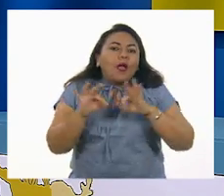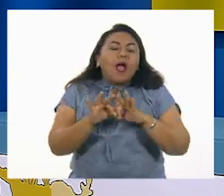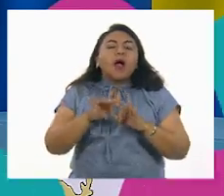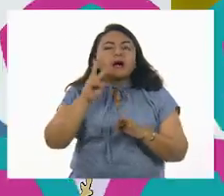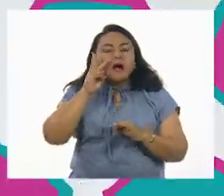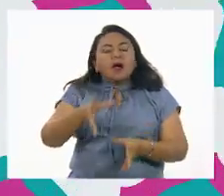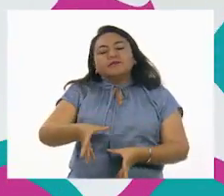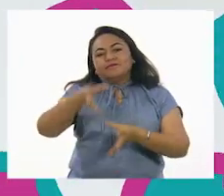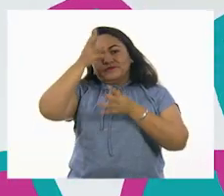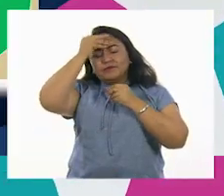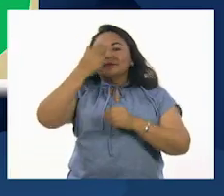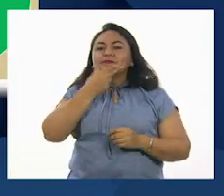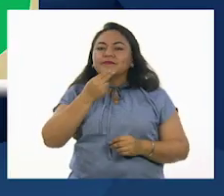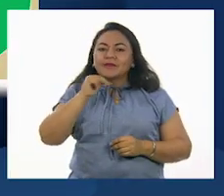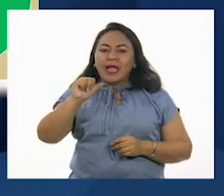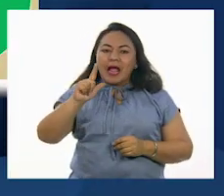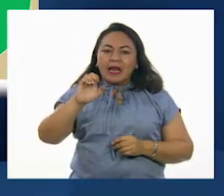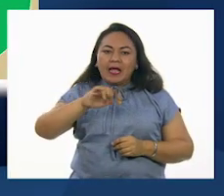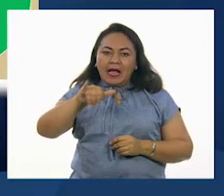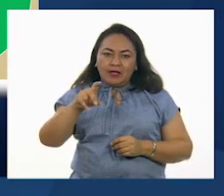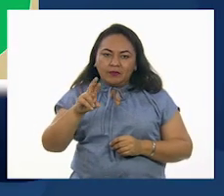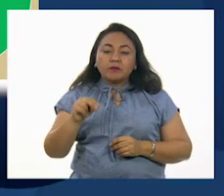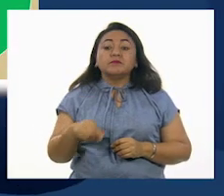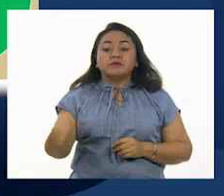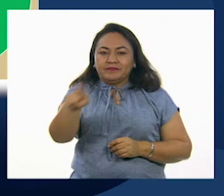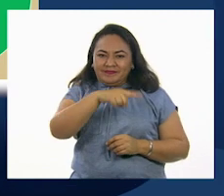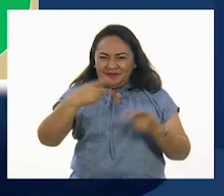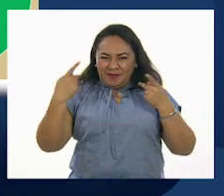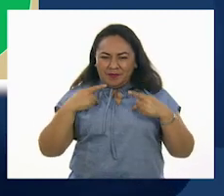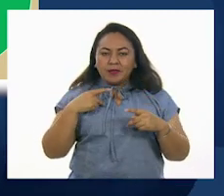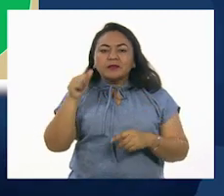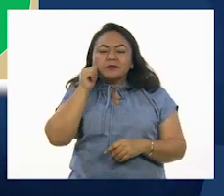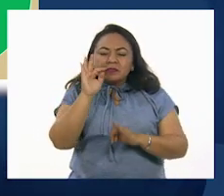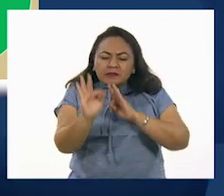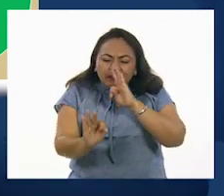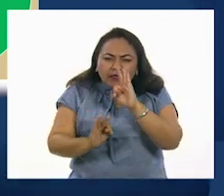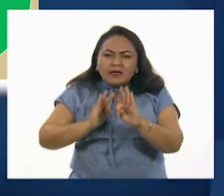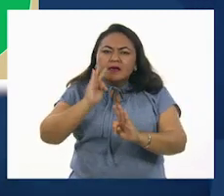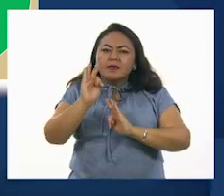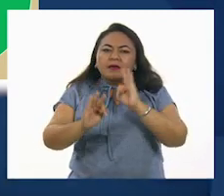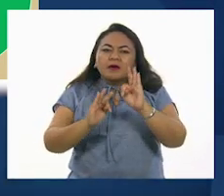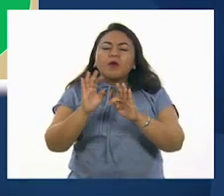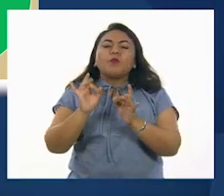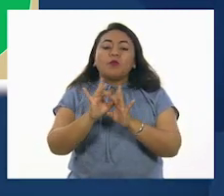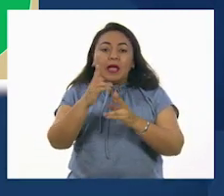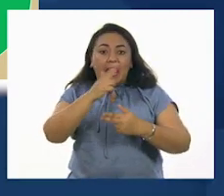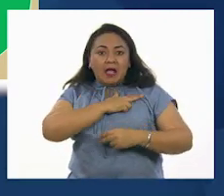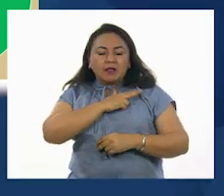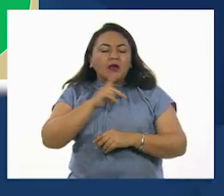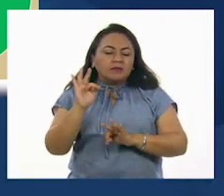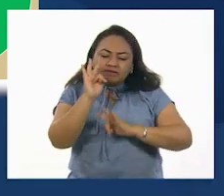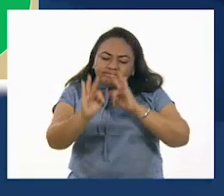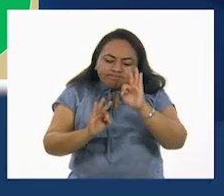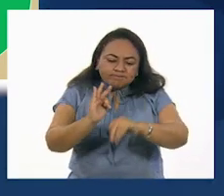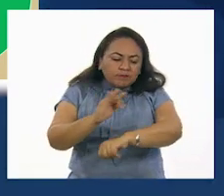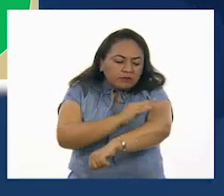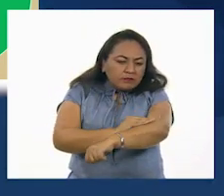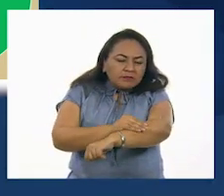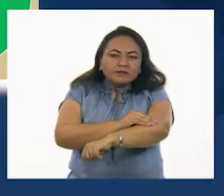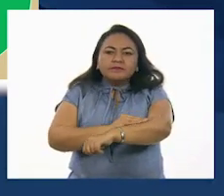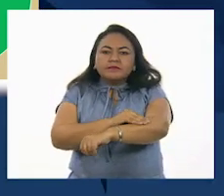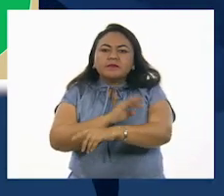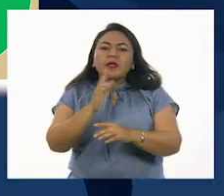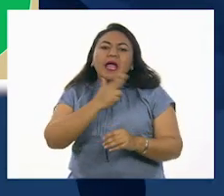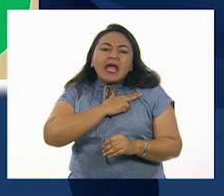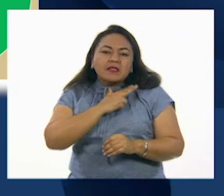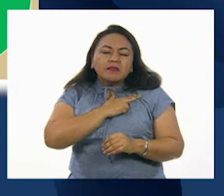a Alejandro. Los historiadores de Alejandro dicen que aplicaba tratamientos a las heridas de soldados y que incluso sugería